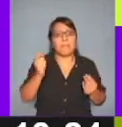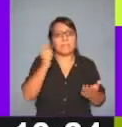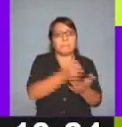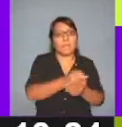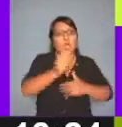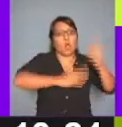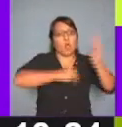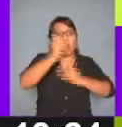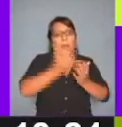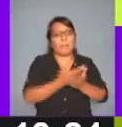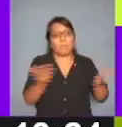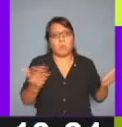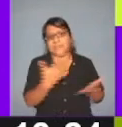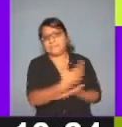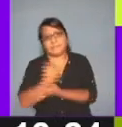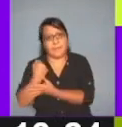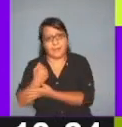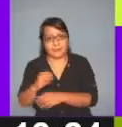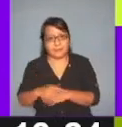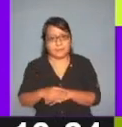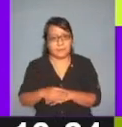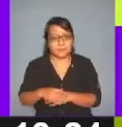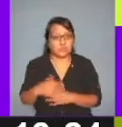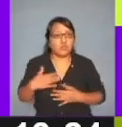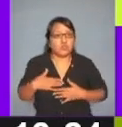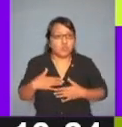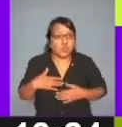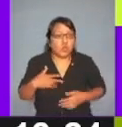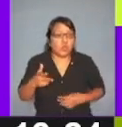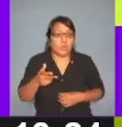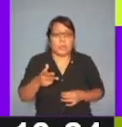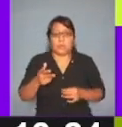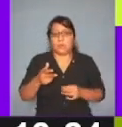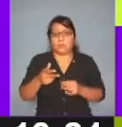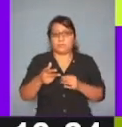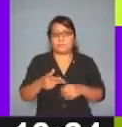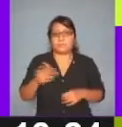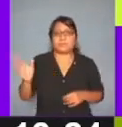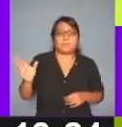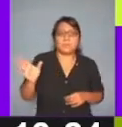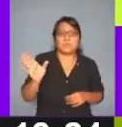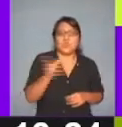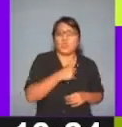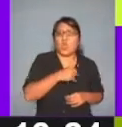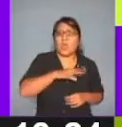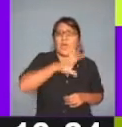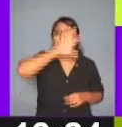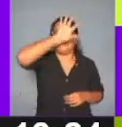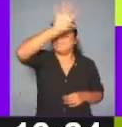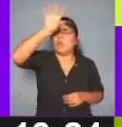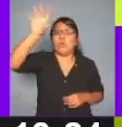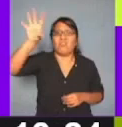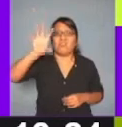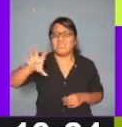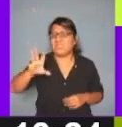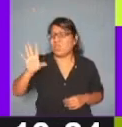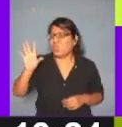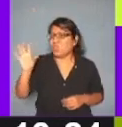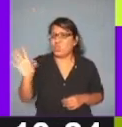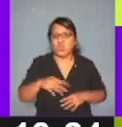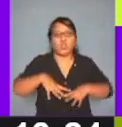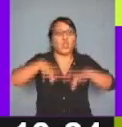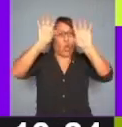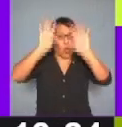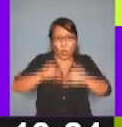cual puedo afirmar que todas las provincias están revisando